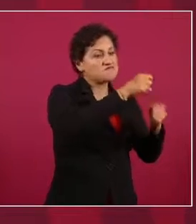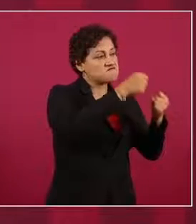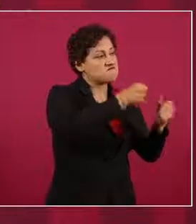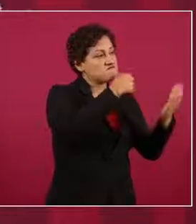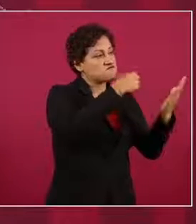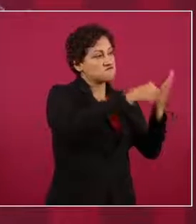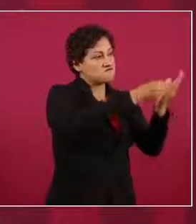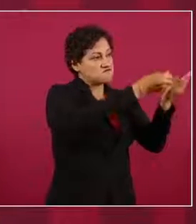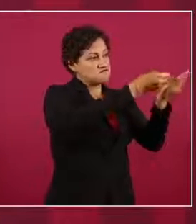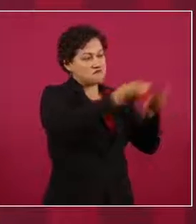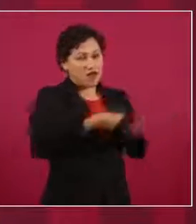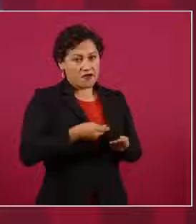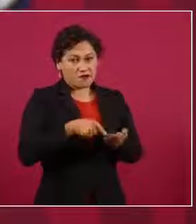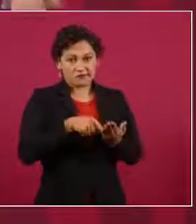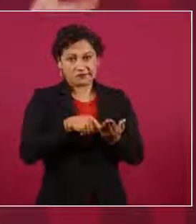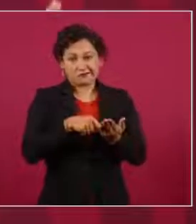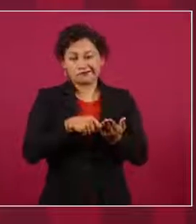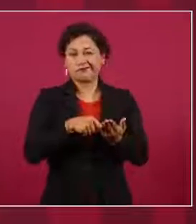pero